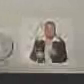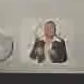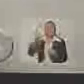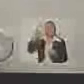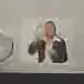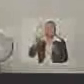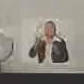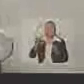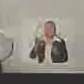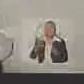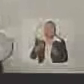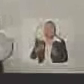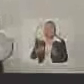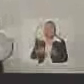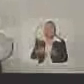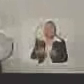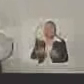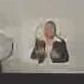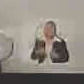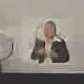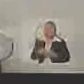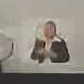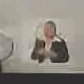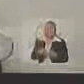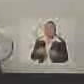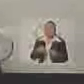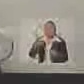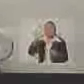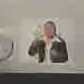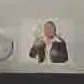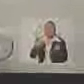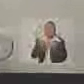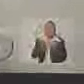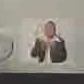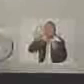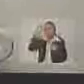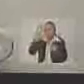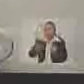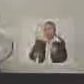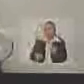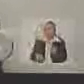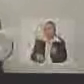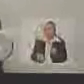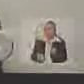participación ciudadana en temas de ciudadanía. Instalaremos